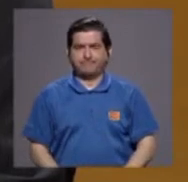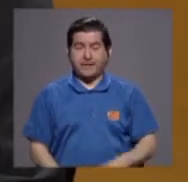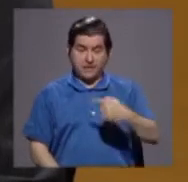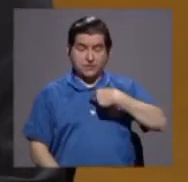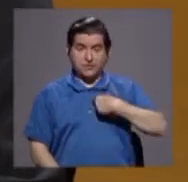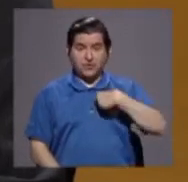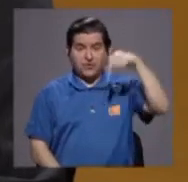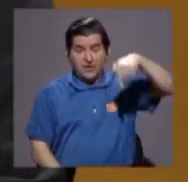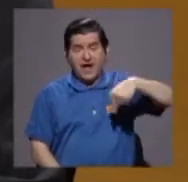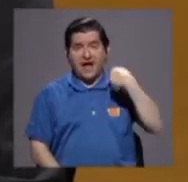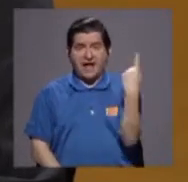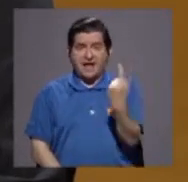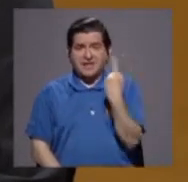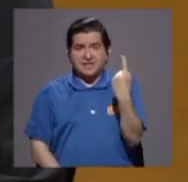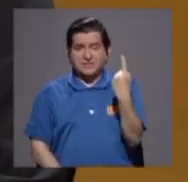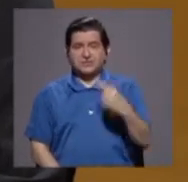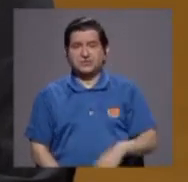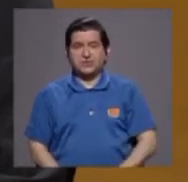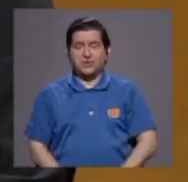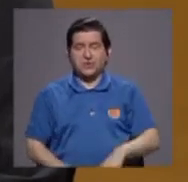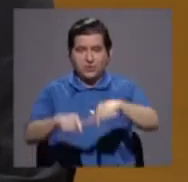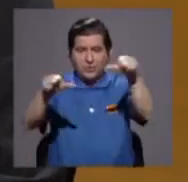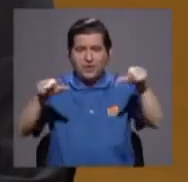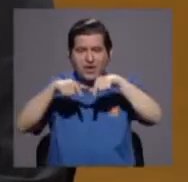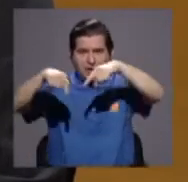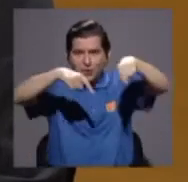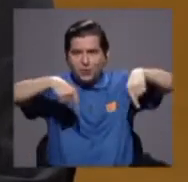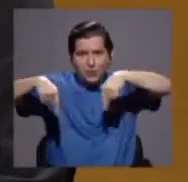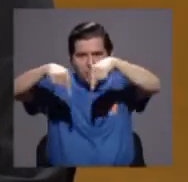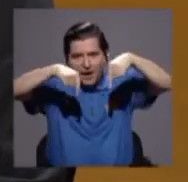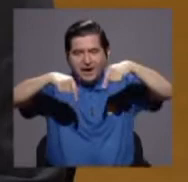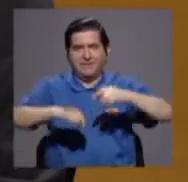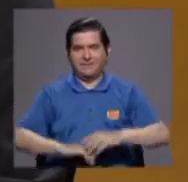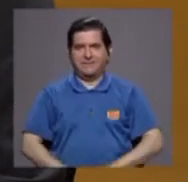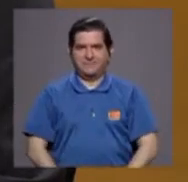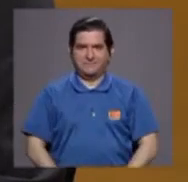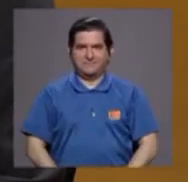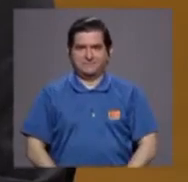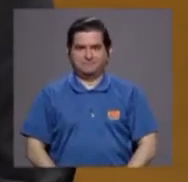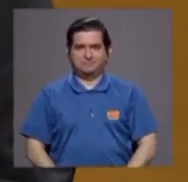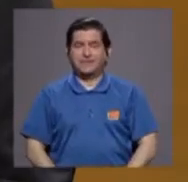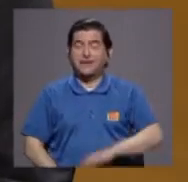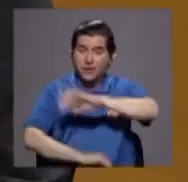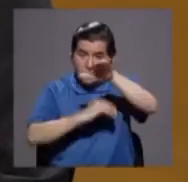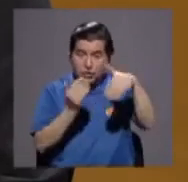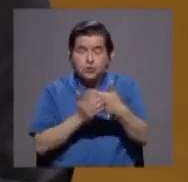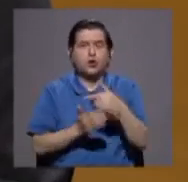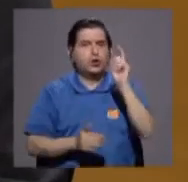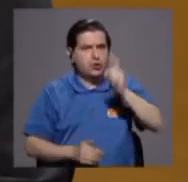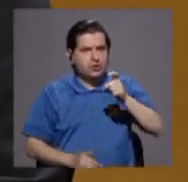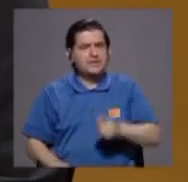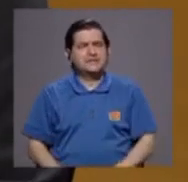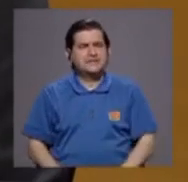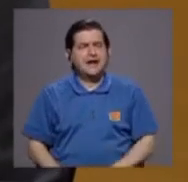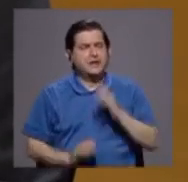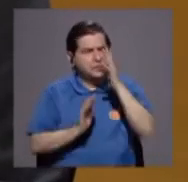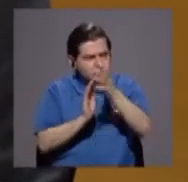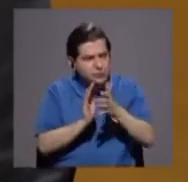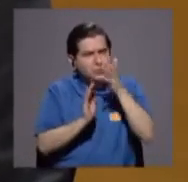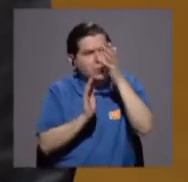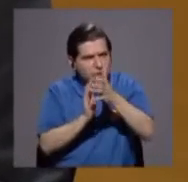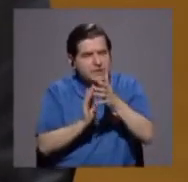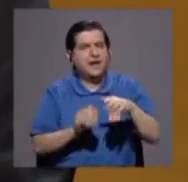estoy solo en el estudio y pues cuidémonos todos.